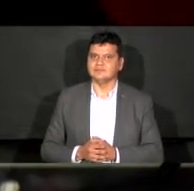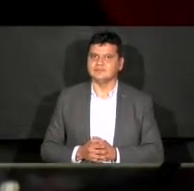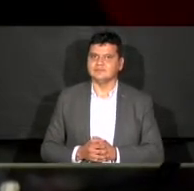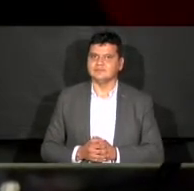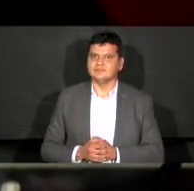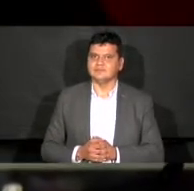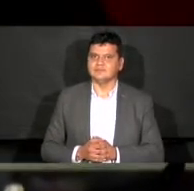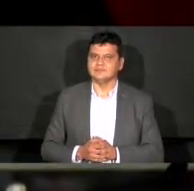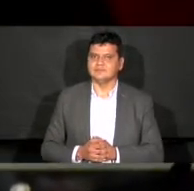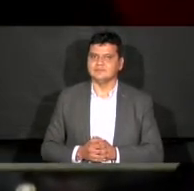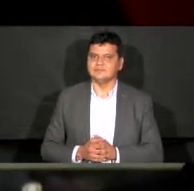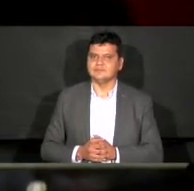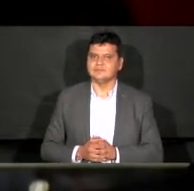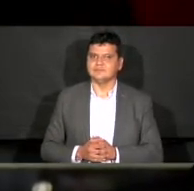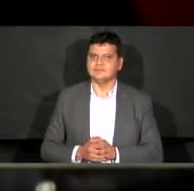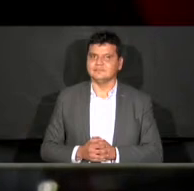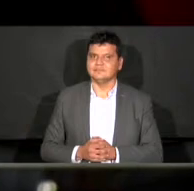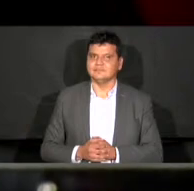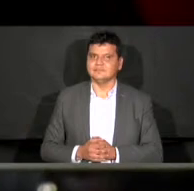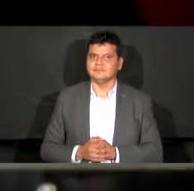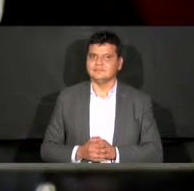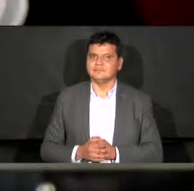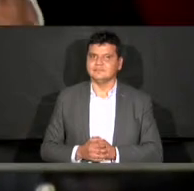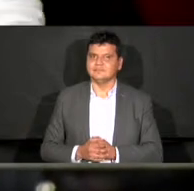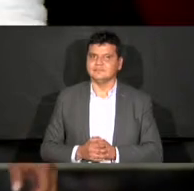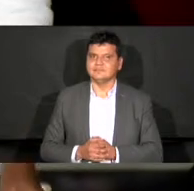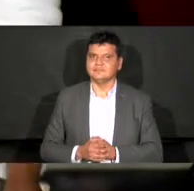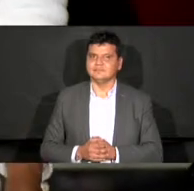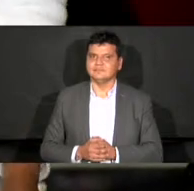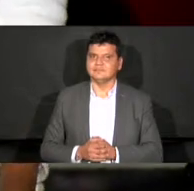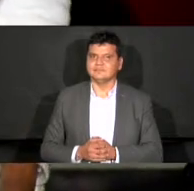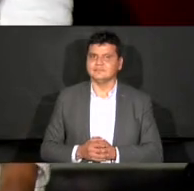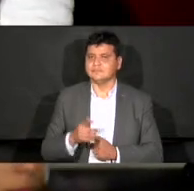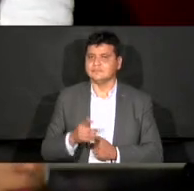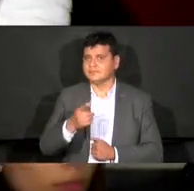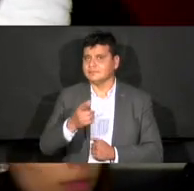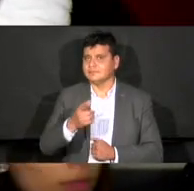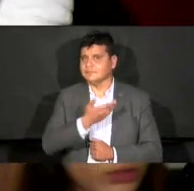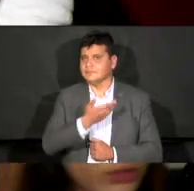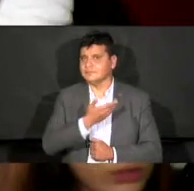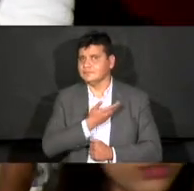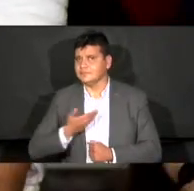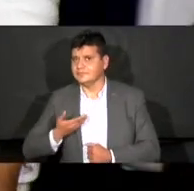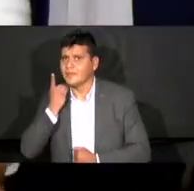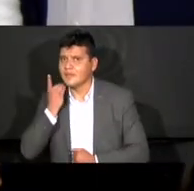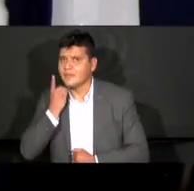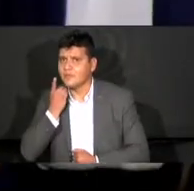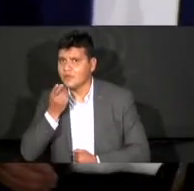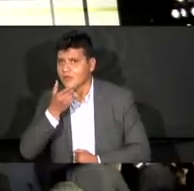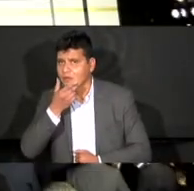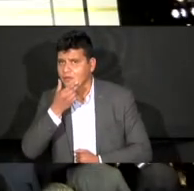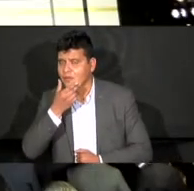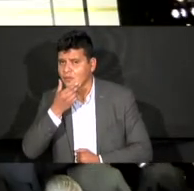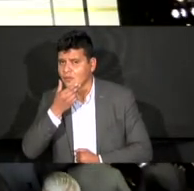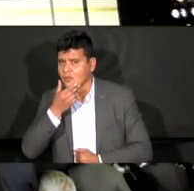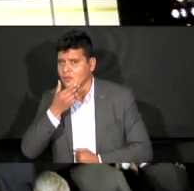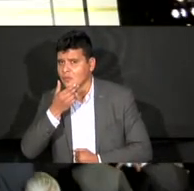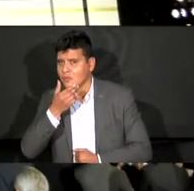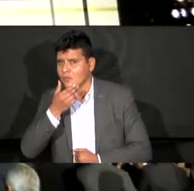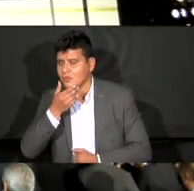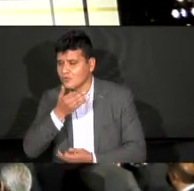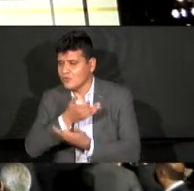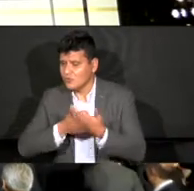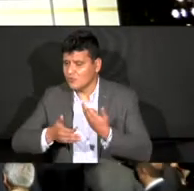Diputado presidente, diputado. distinguidos miembros de este